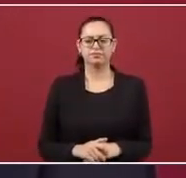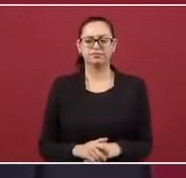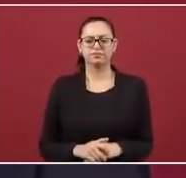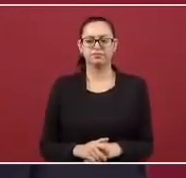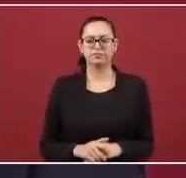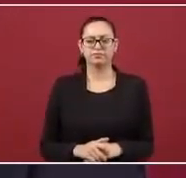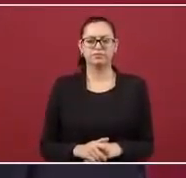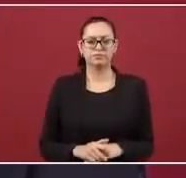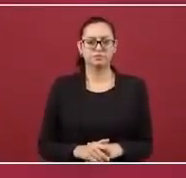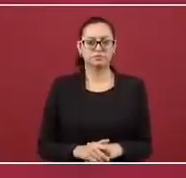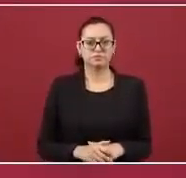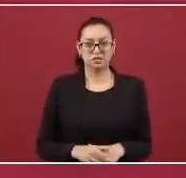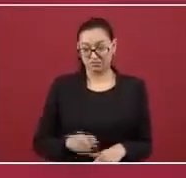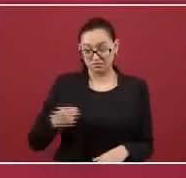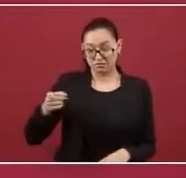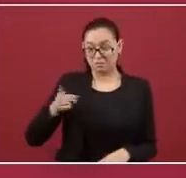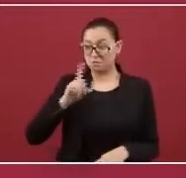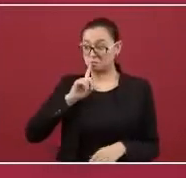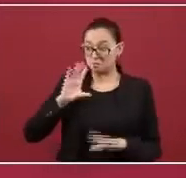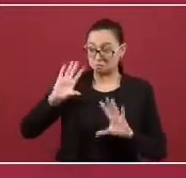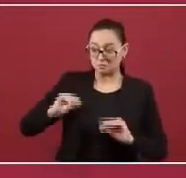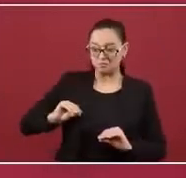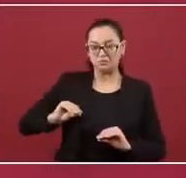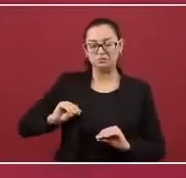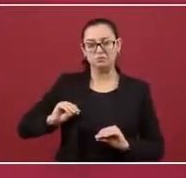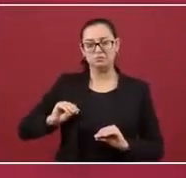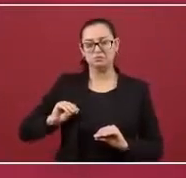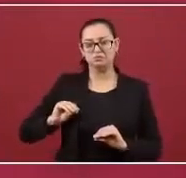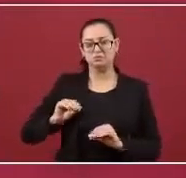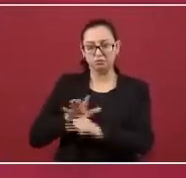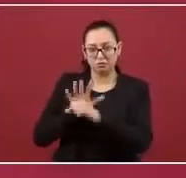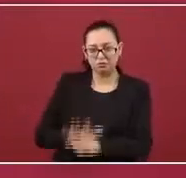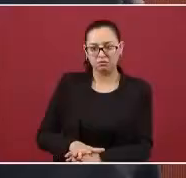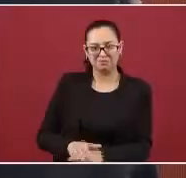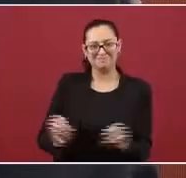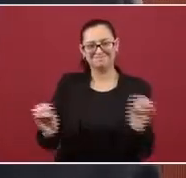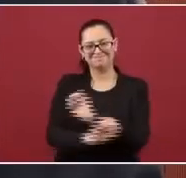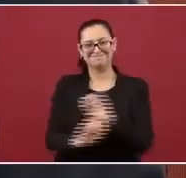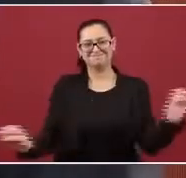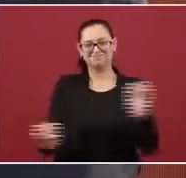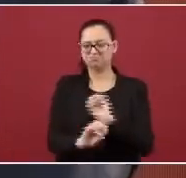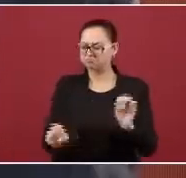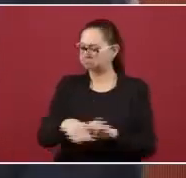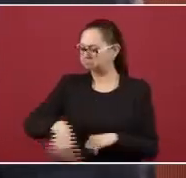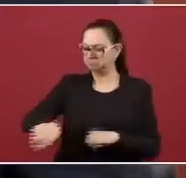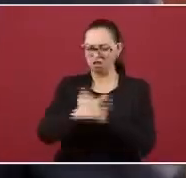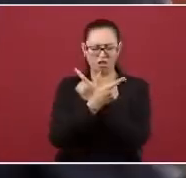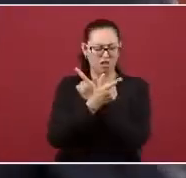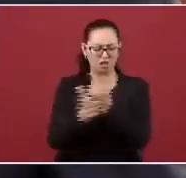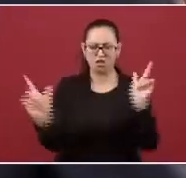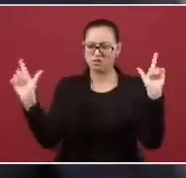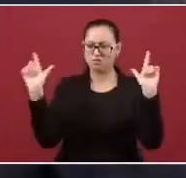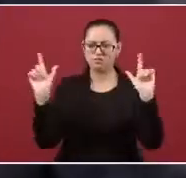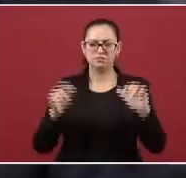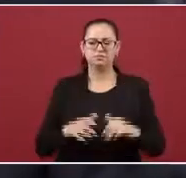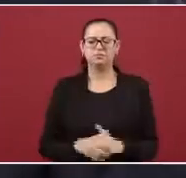cero censura, libertad absoluta y con la